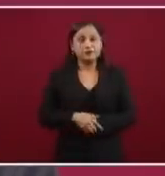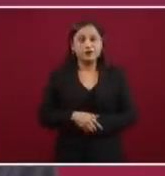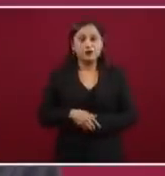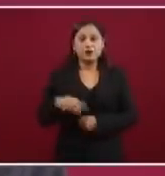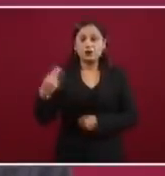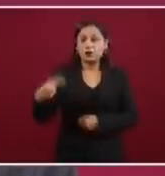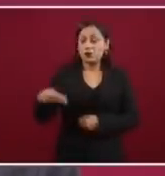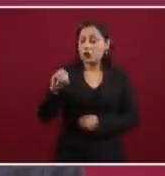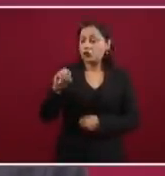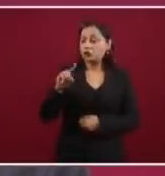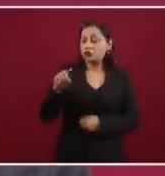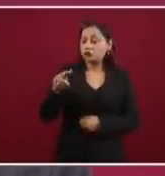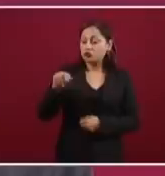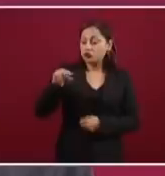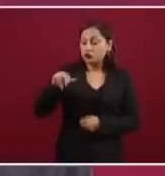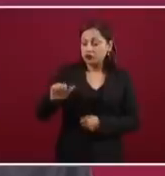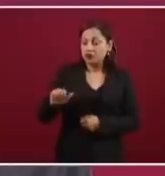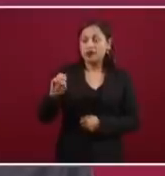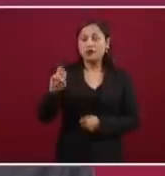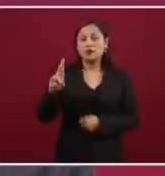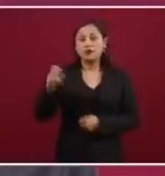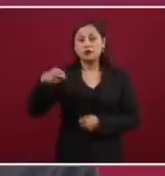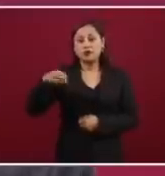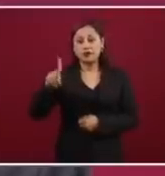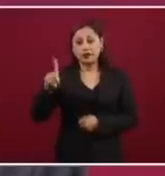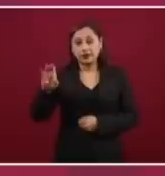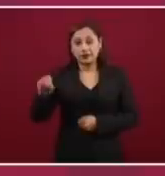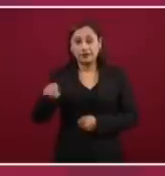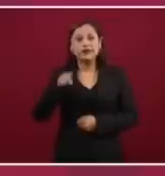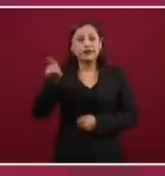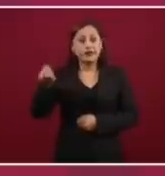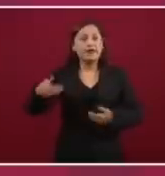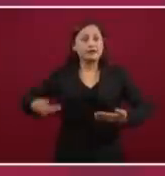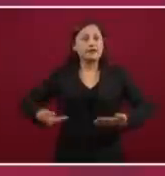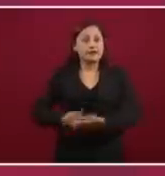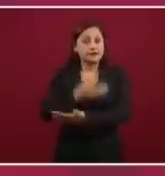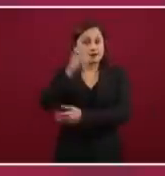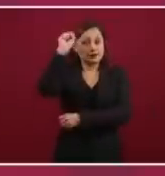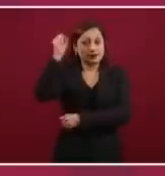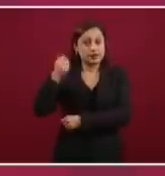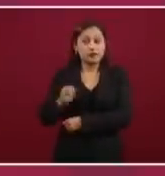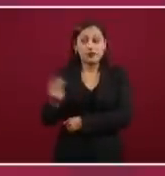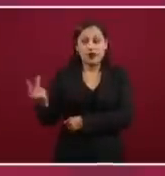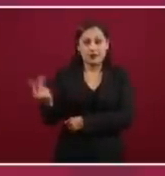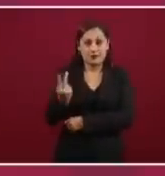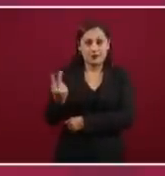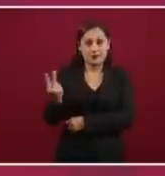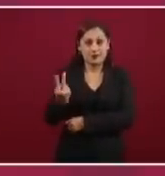Osuna, Urquidi, de Sinaloa precisamente, los dos,